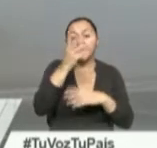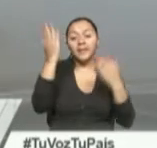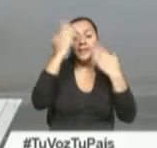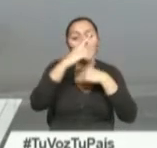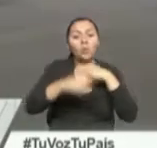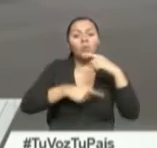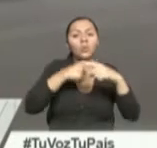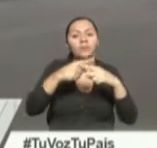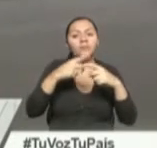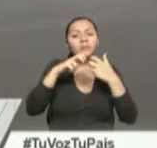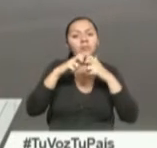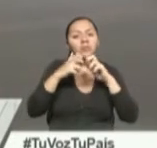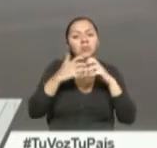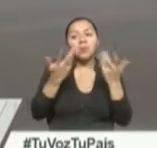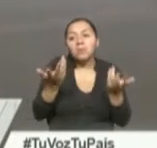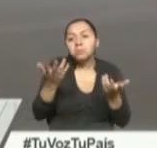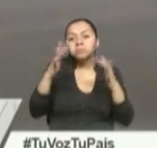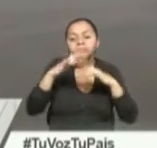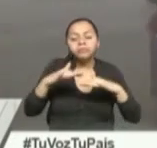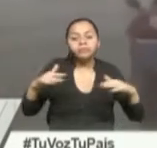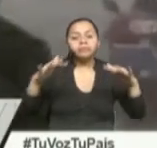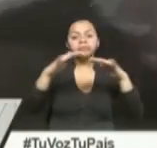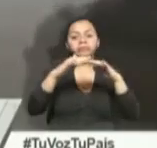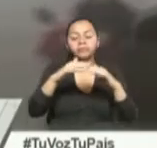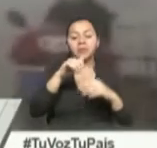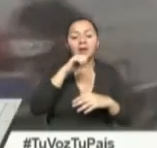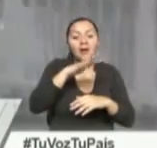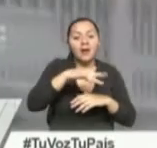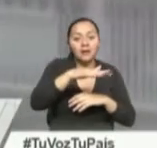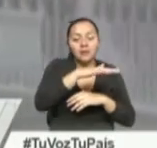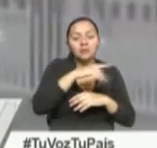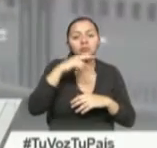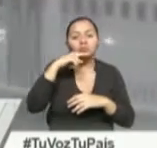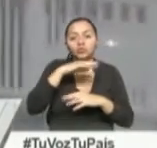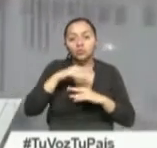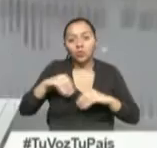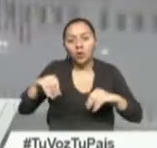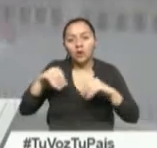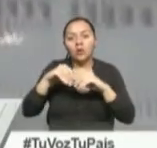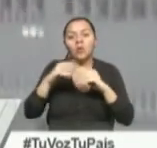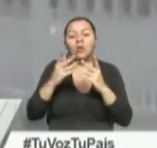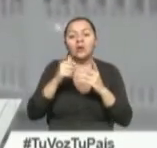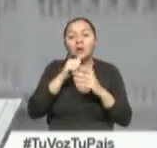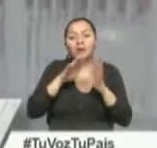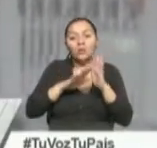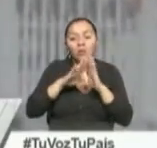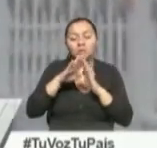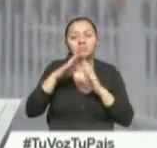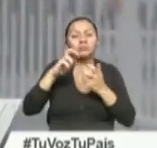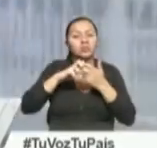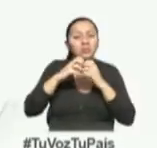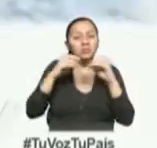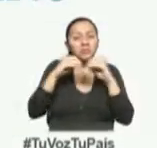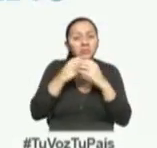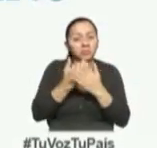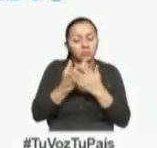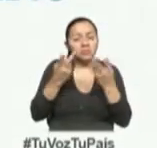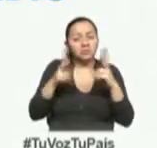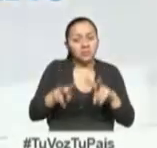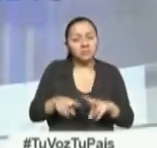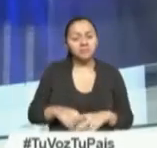las consecuencias en el aire, el suelo y el agua de décadas de crecimiento económico descontrolado.